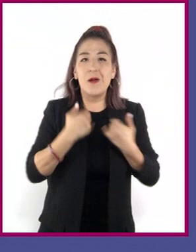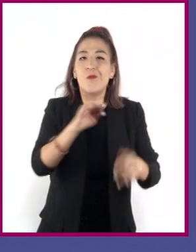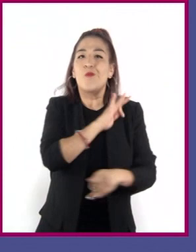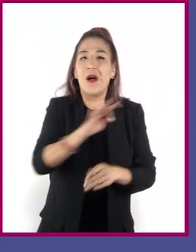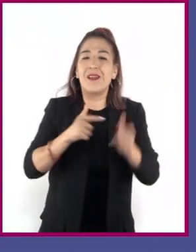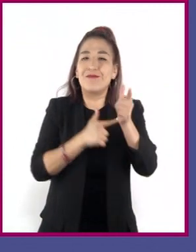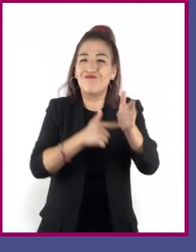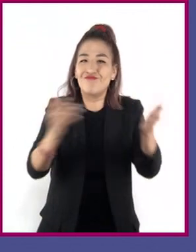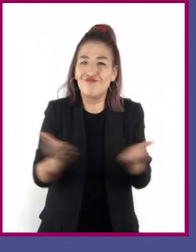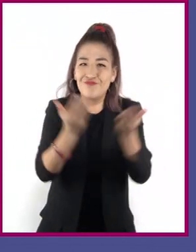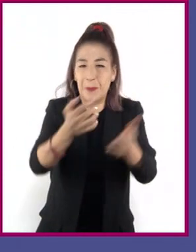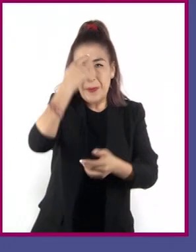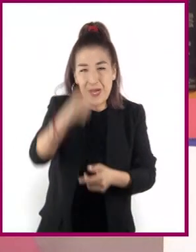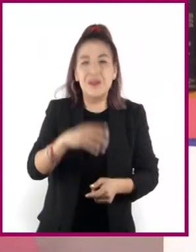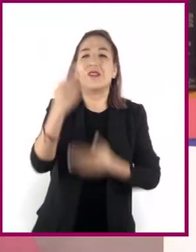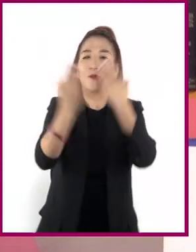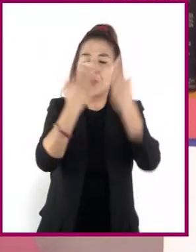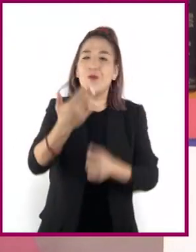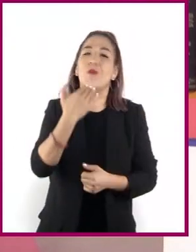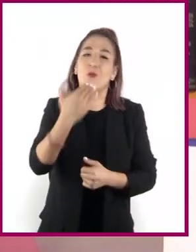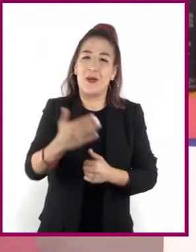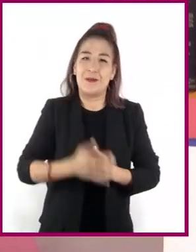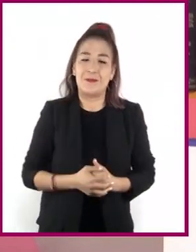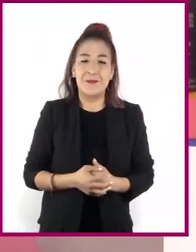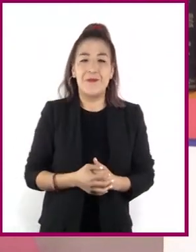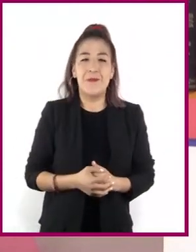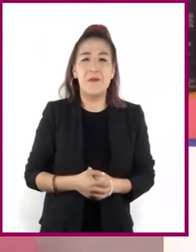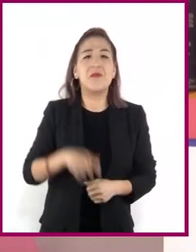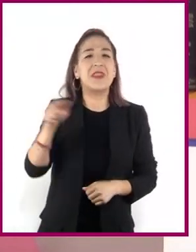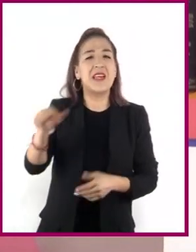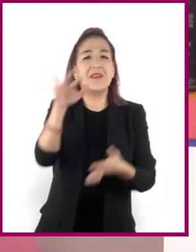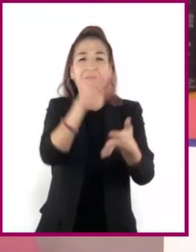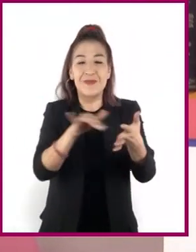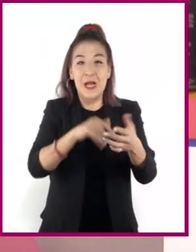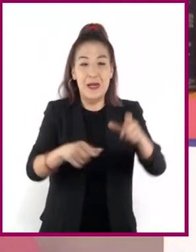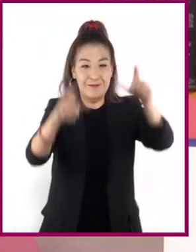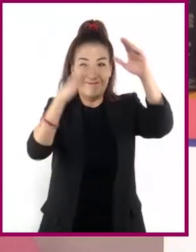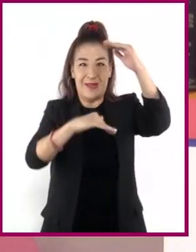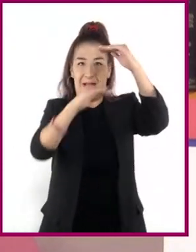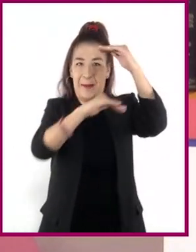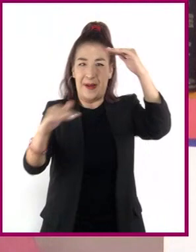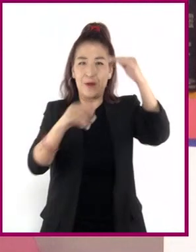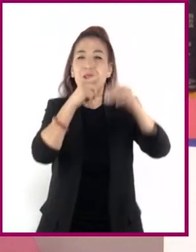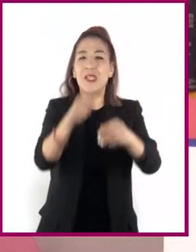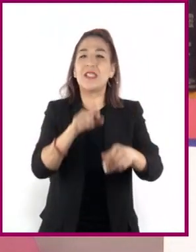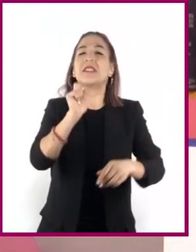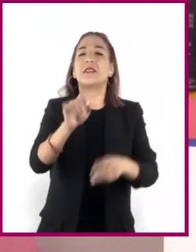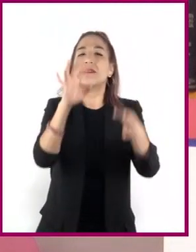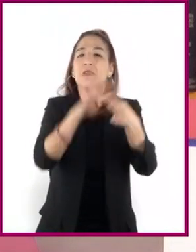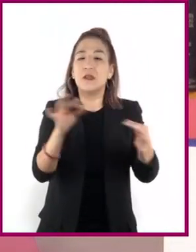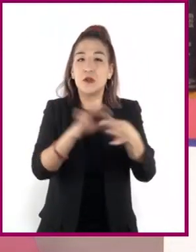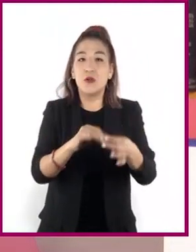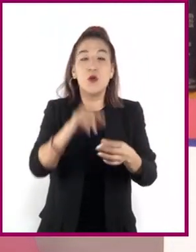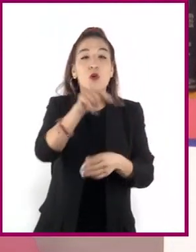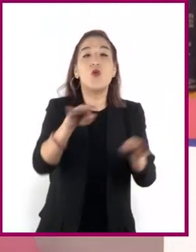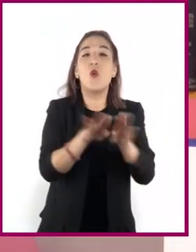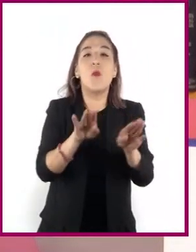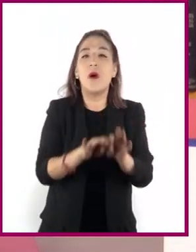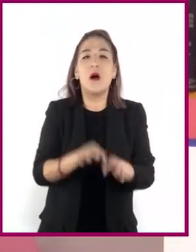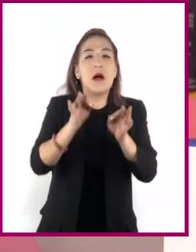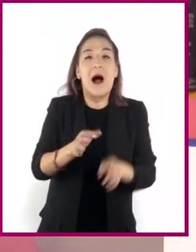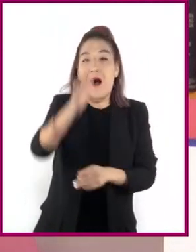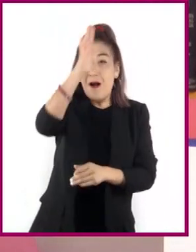constantes en sus estudios en el párrafo que sigue vemos que originalmente estaba aquí el